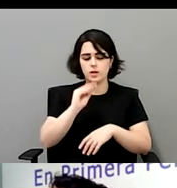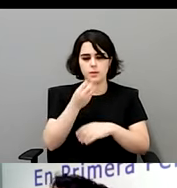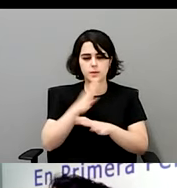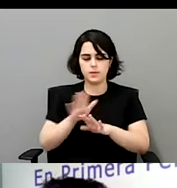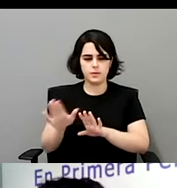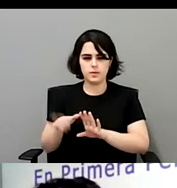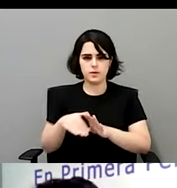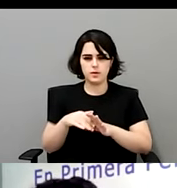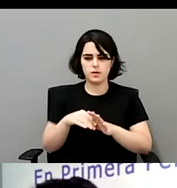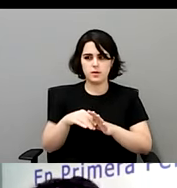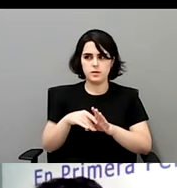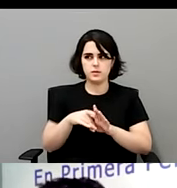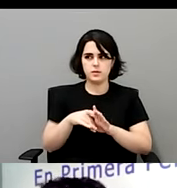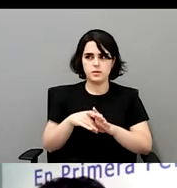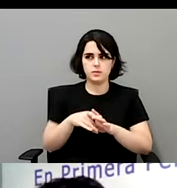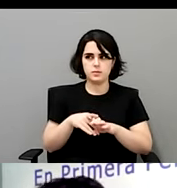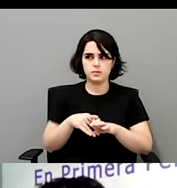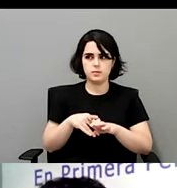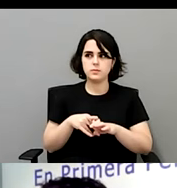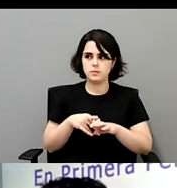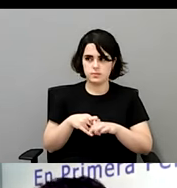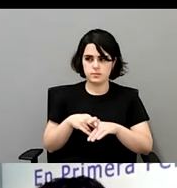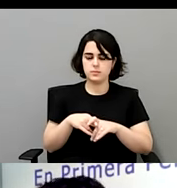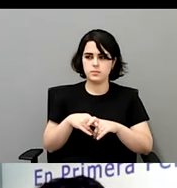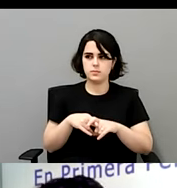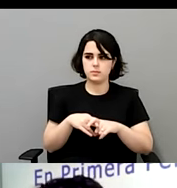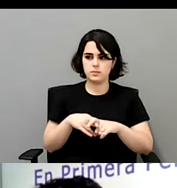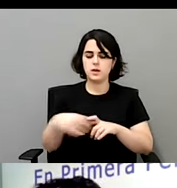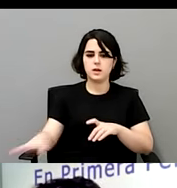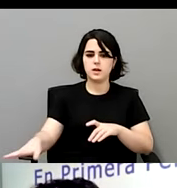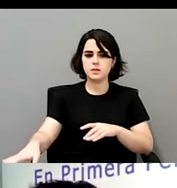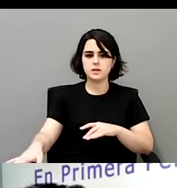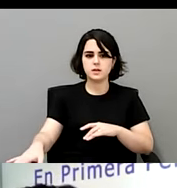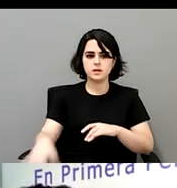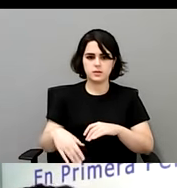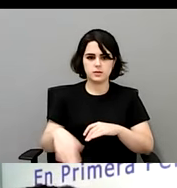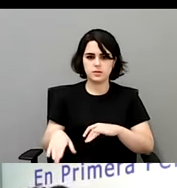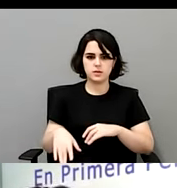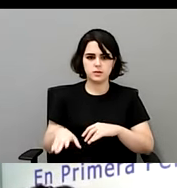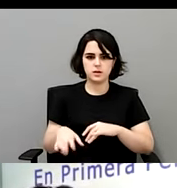propia vida. Muchas gracias por vuestra atención.